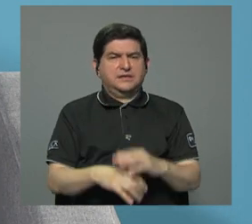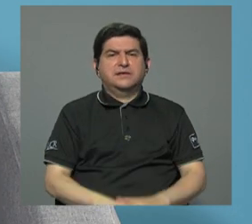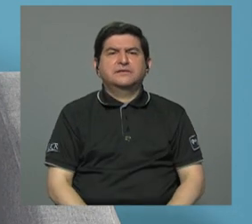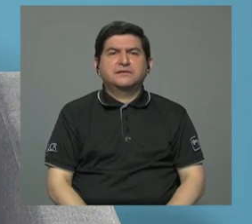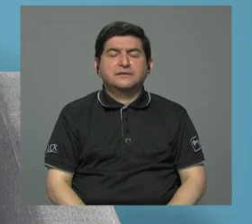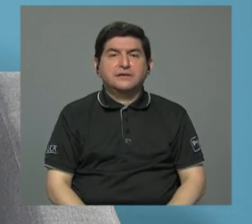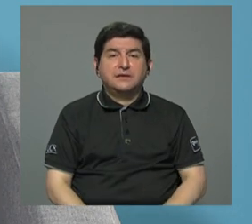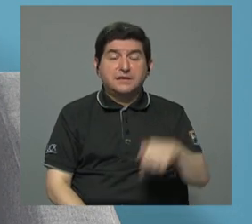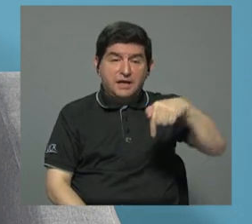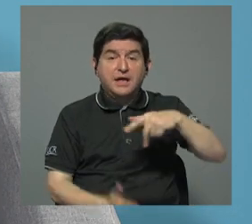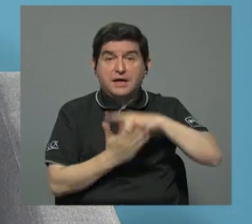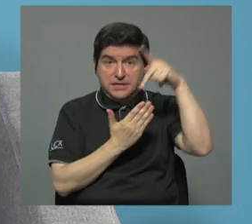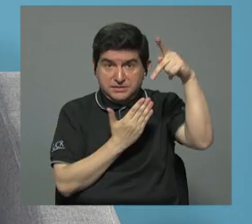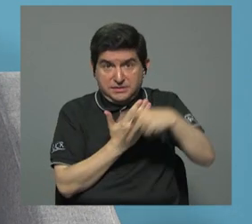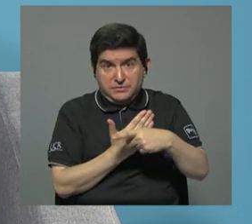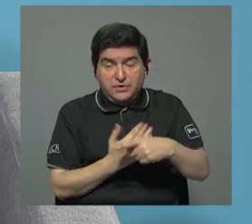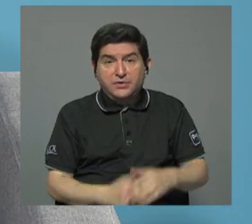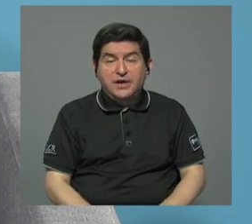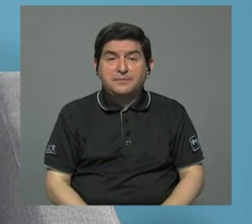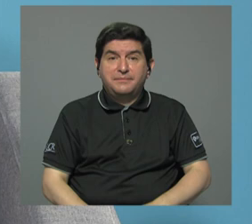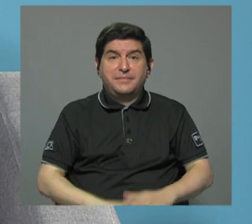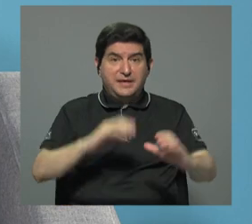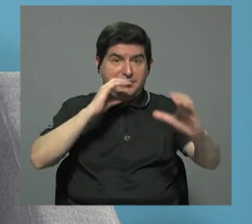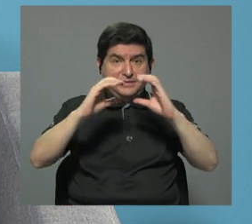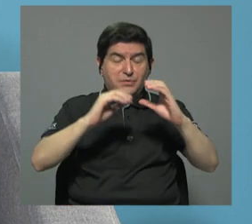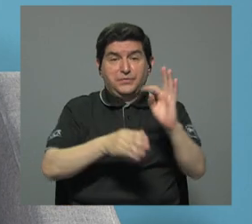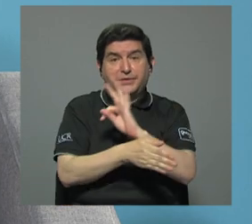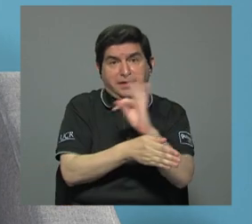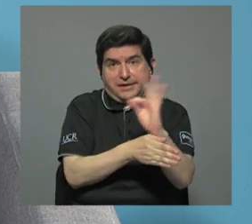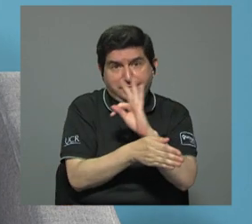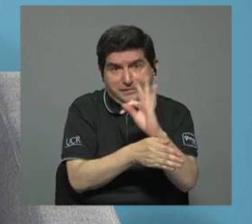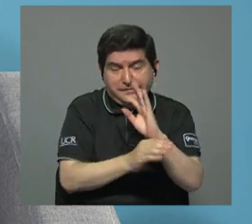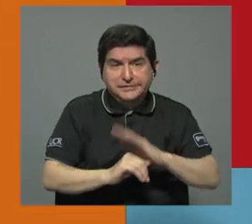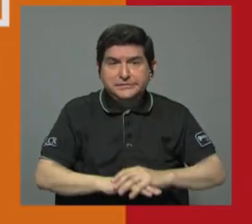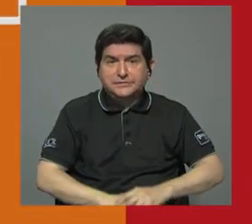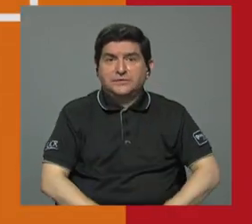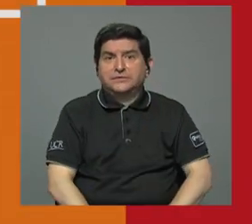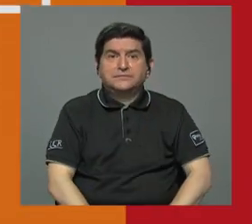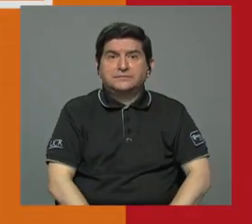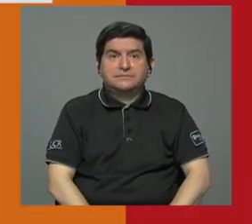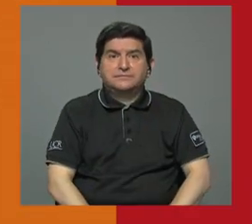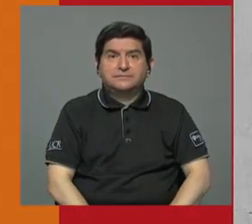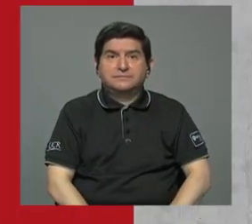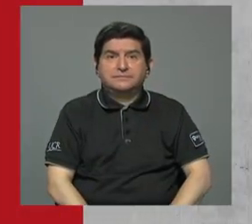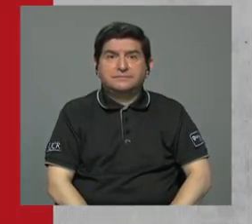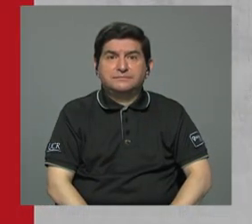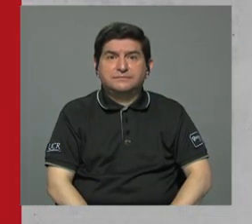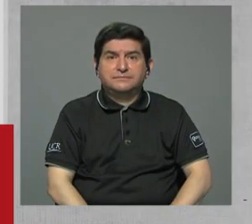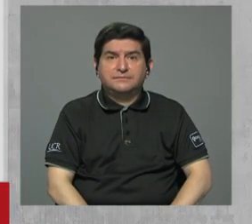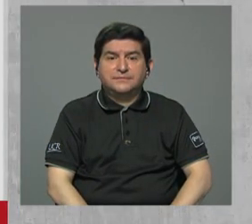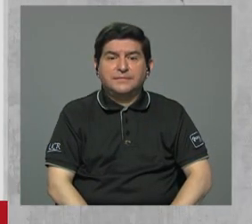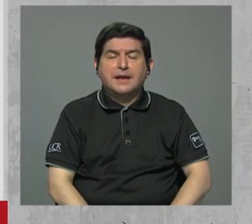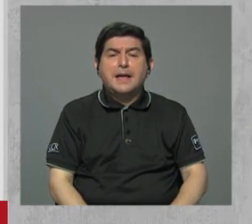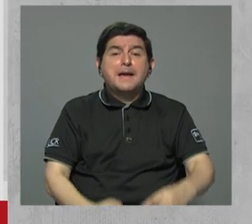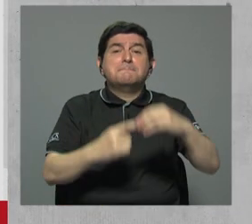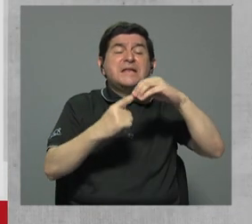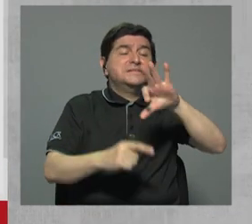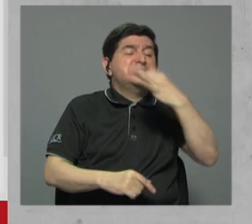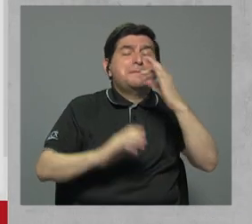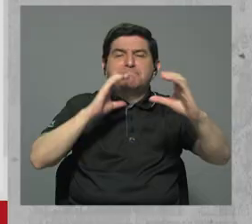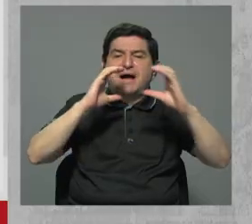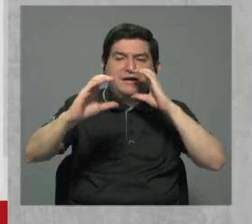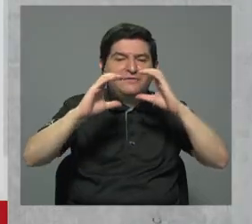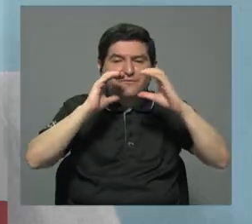este es un programa que se da y que se transmite en televisión, y es cuál es el principal medio de